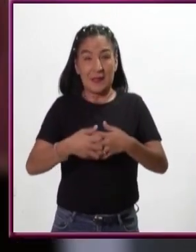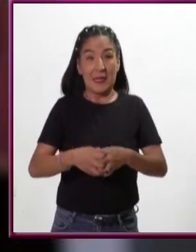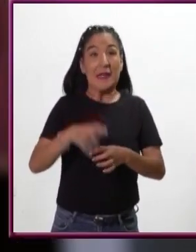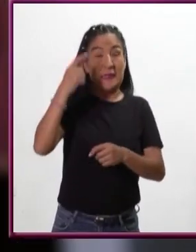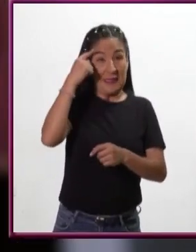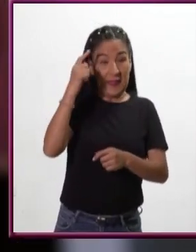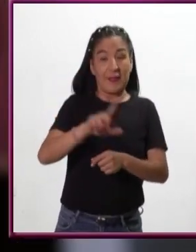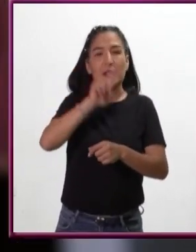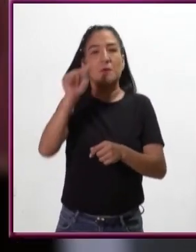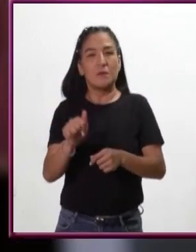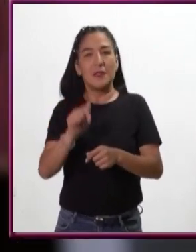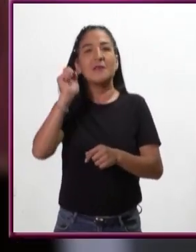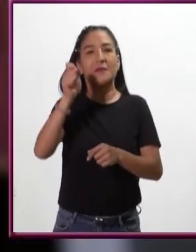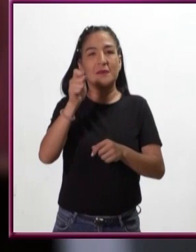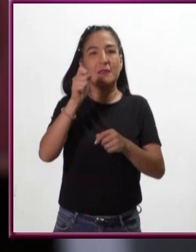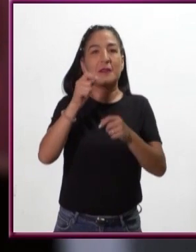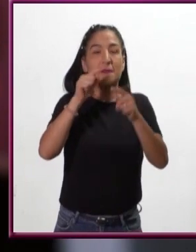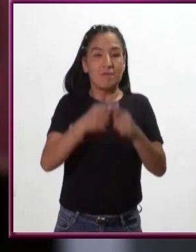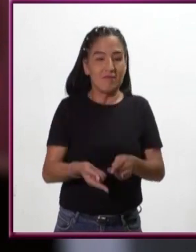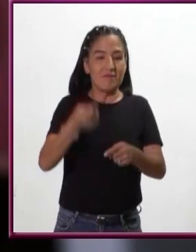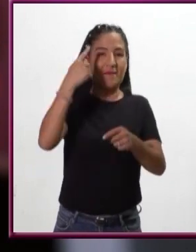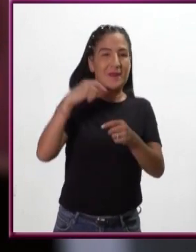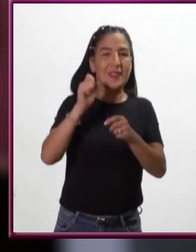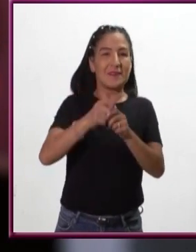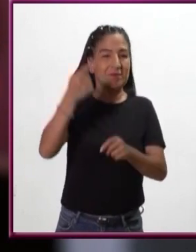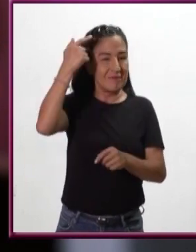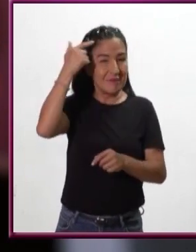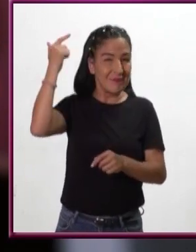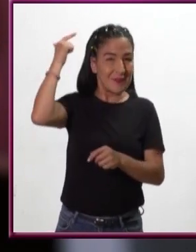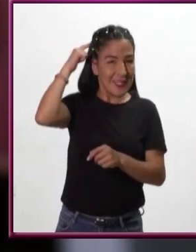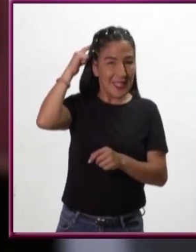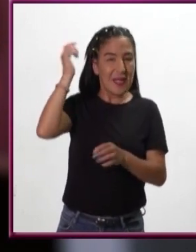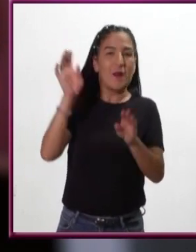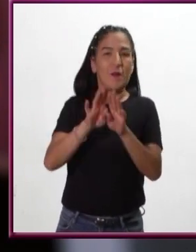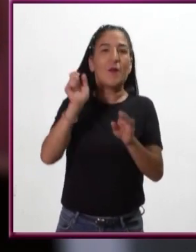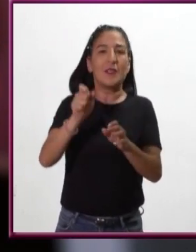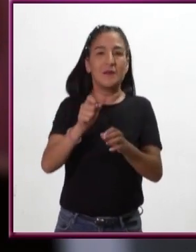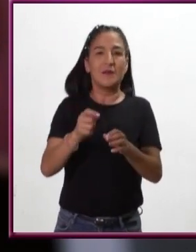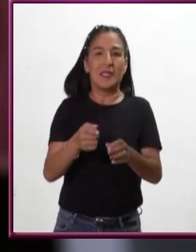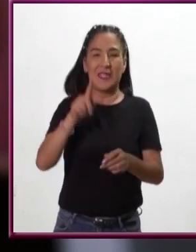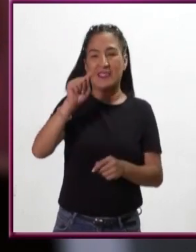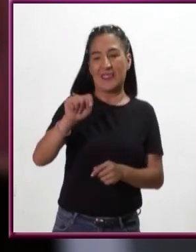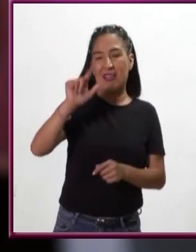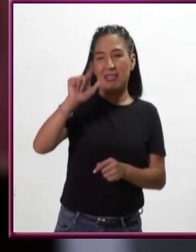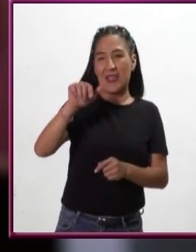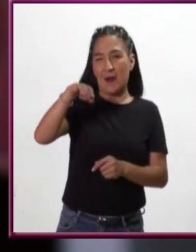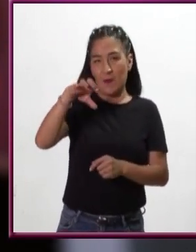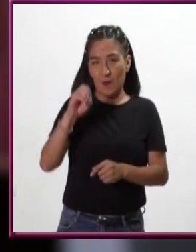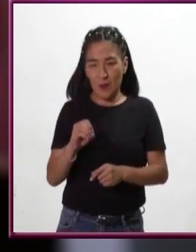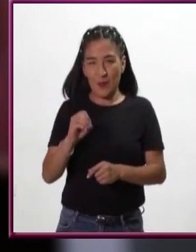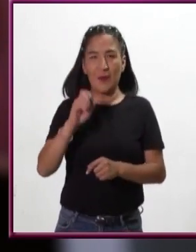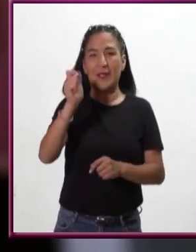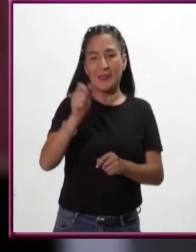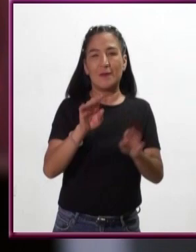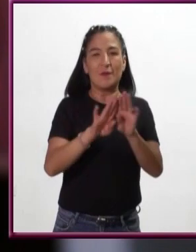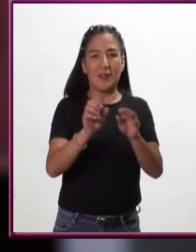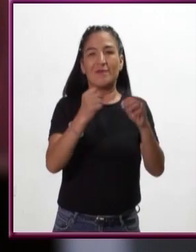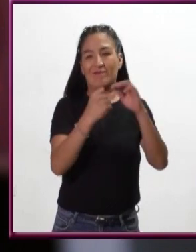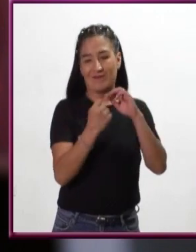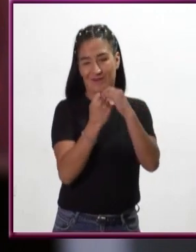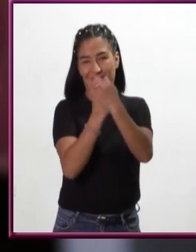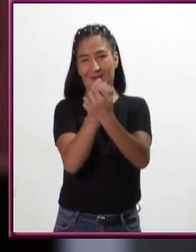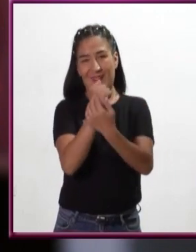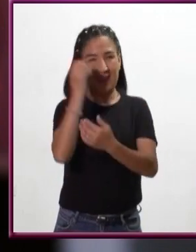ahí se manda hacia el cerebro anterior, hacia estructuras como el núcleo del tálamo, como